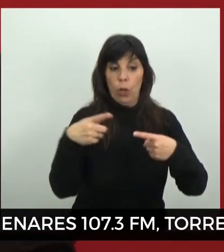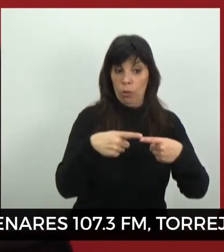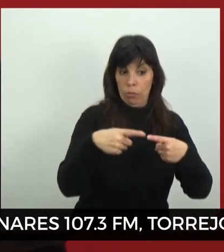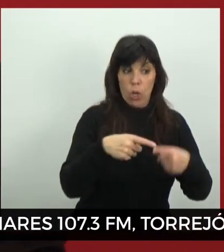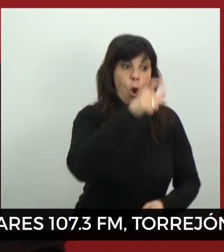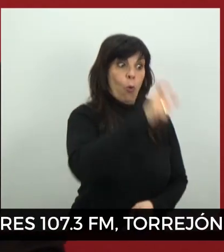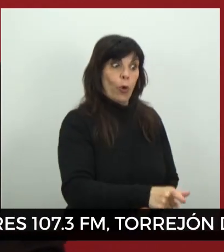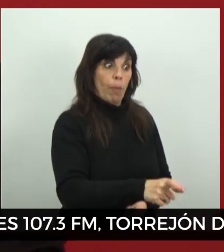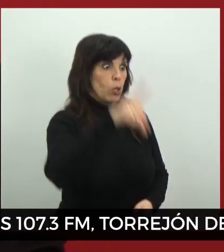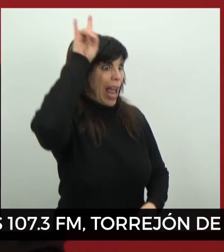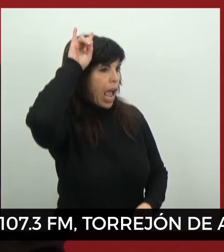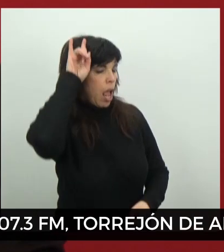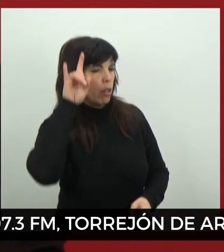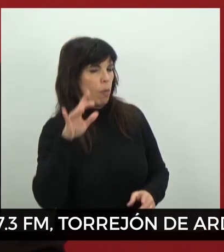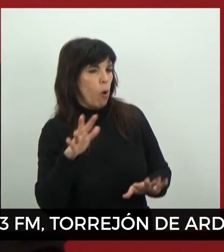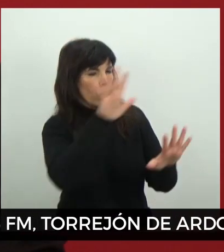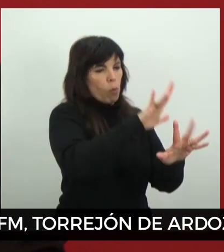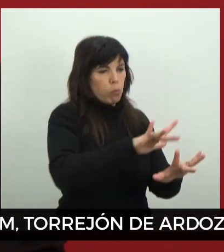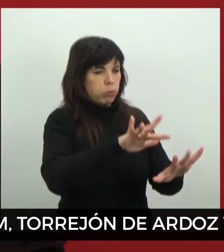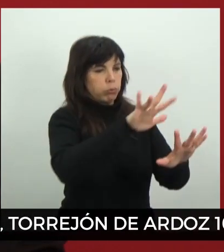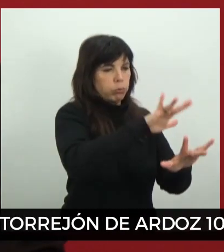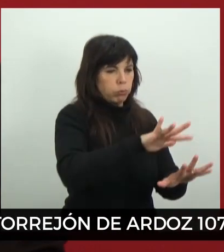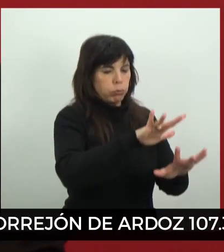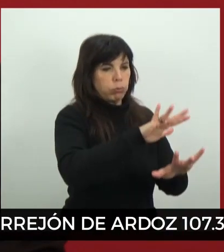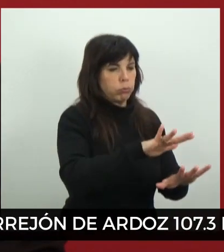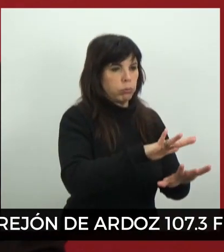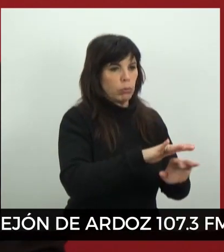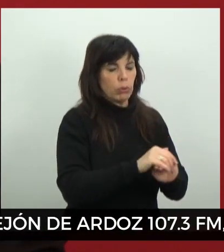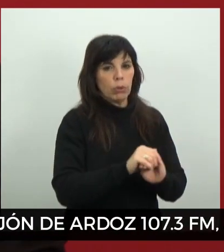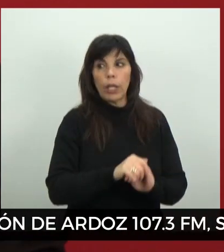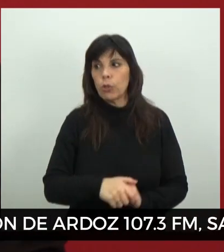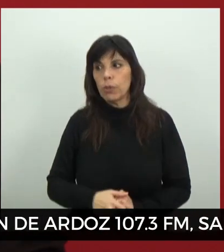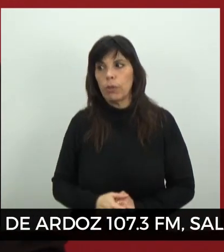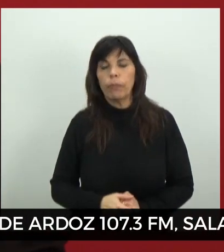Este joven de Mateo 17,